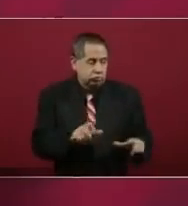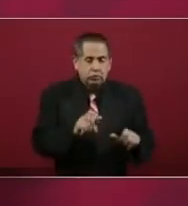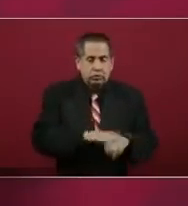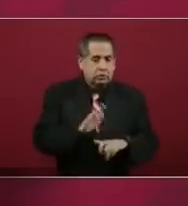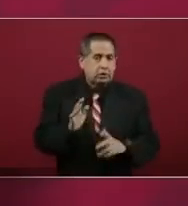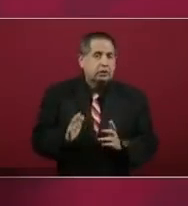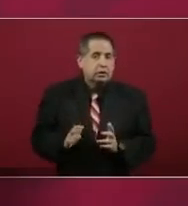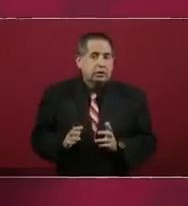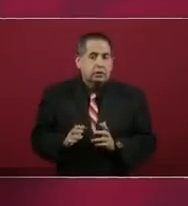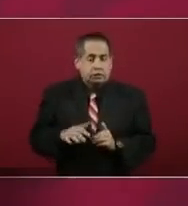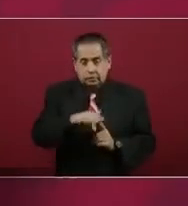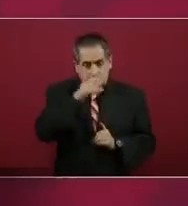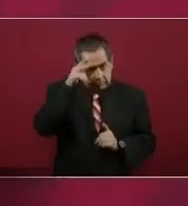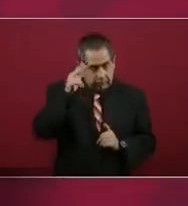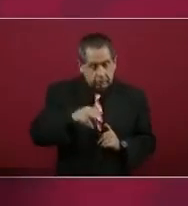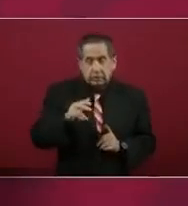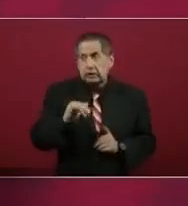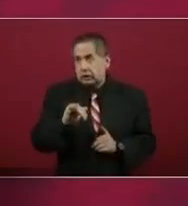Y sí,